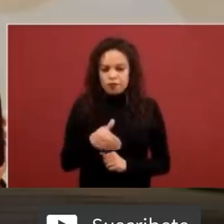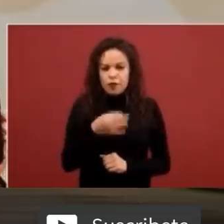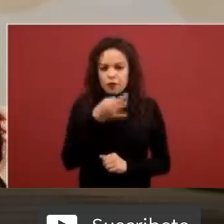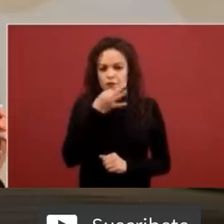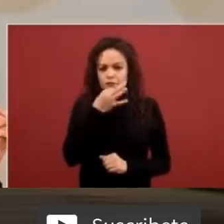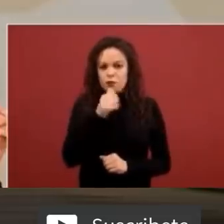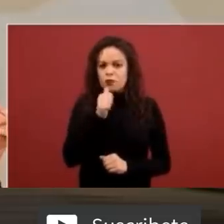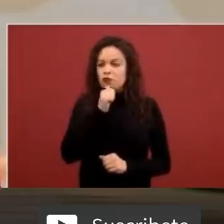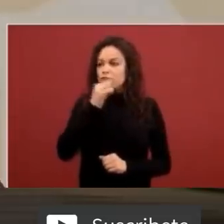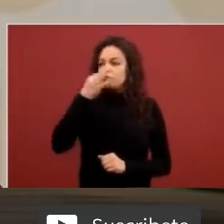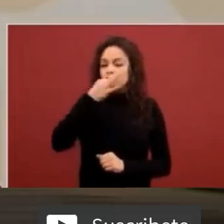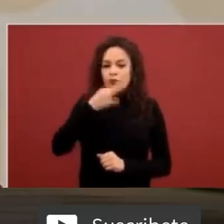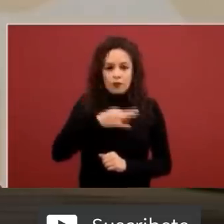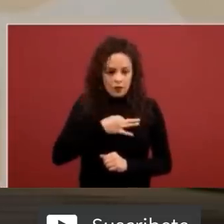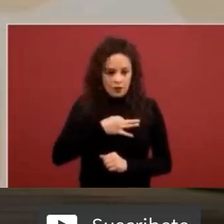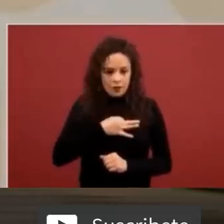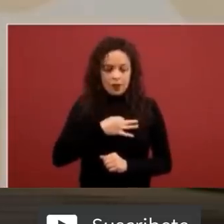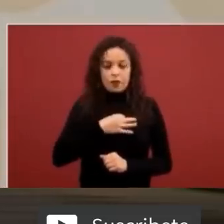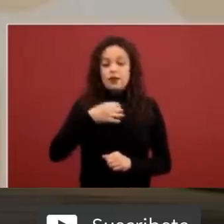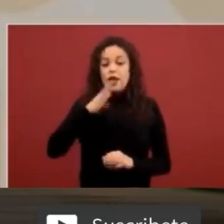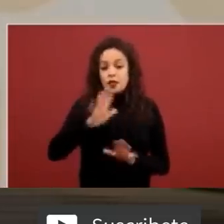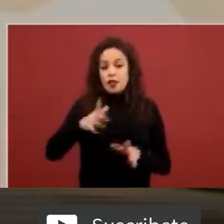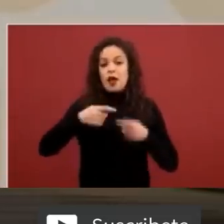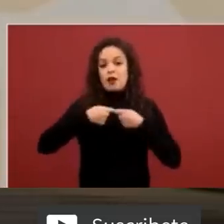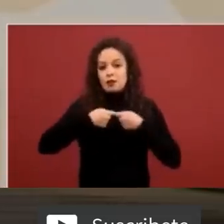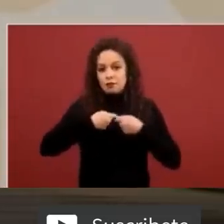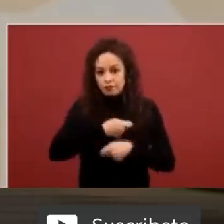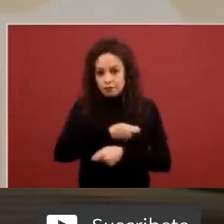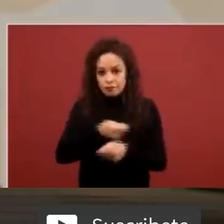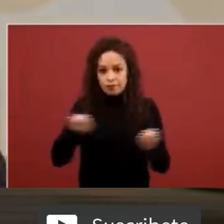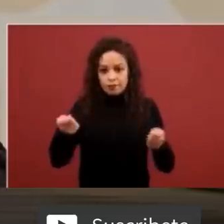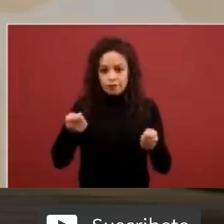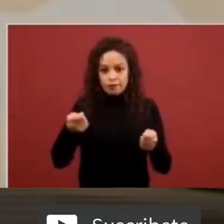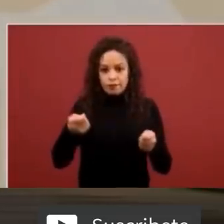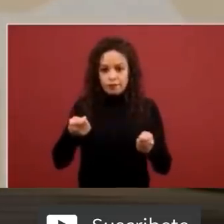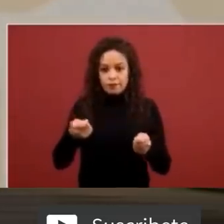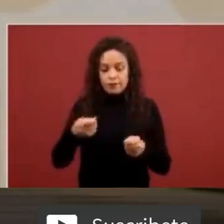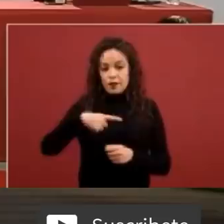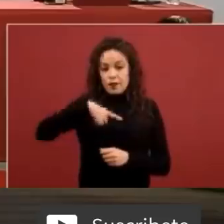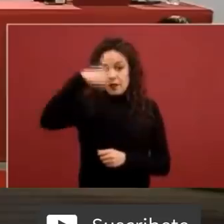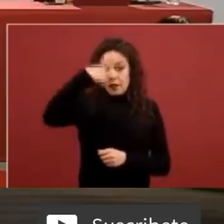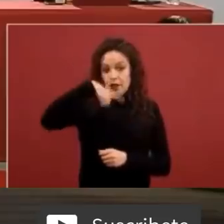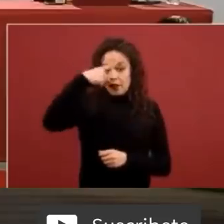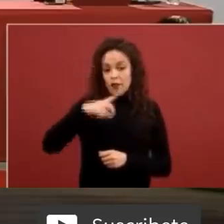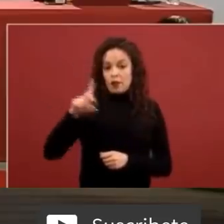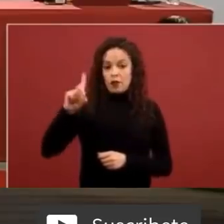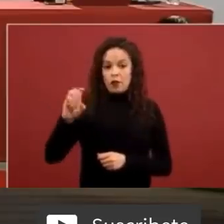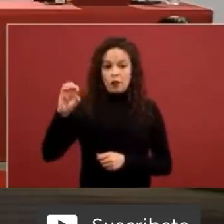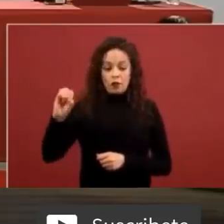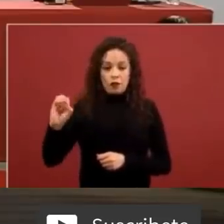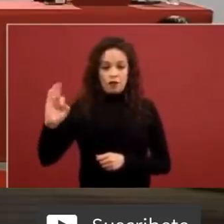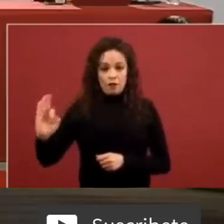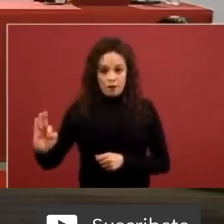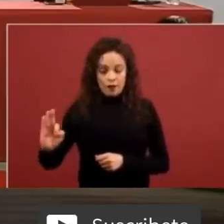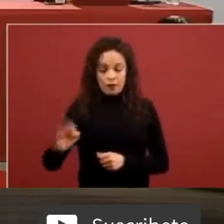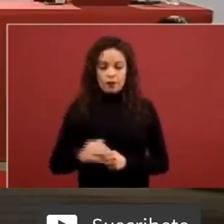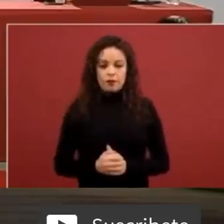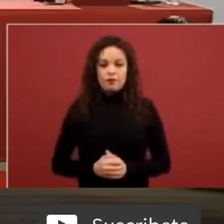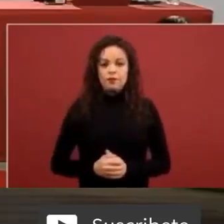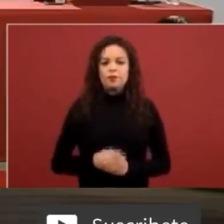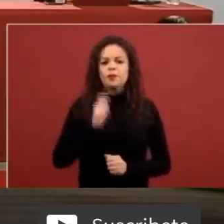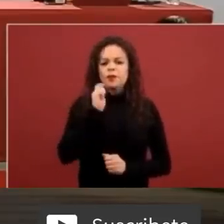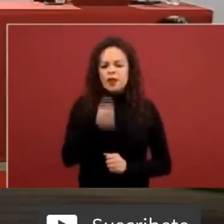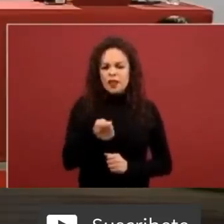sean reemplazados por mano de obra venida del extranjero, agregó Donald Trump. Vamos con otra noticia. Por otro lado, Donald